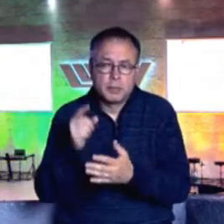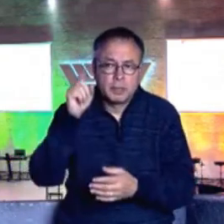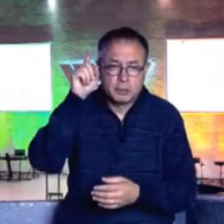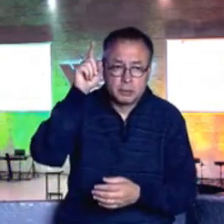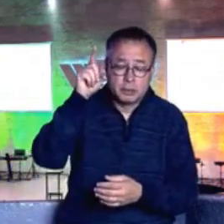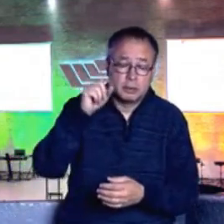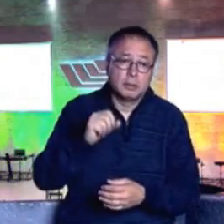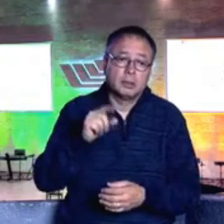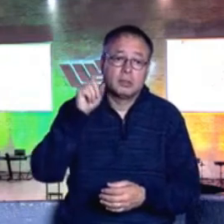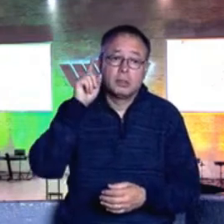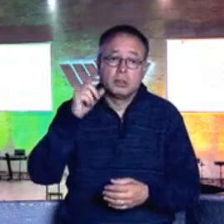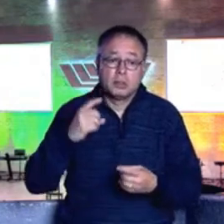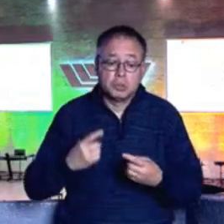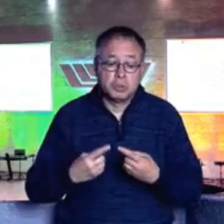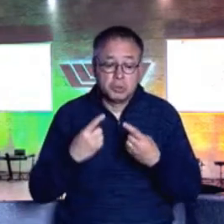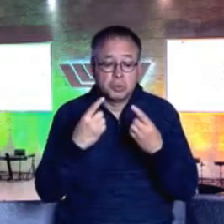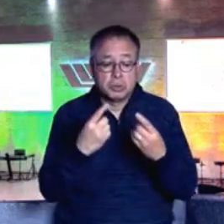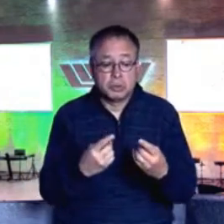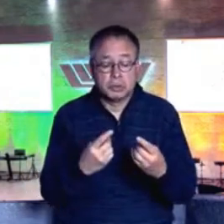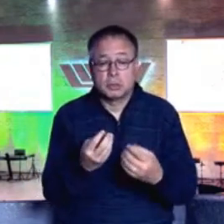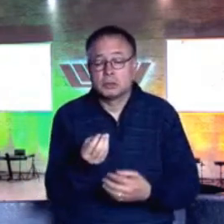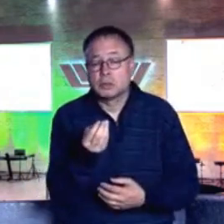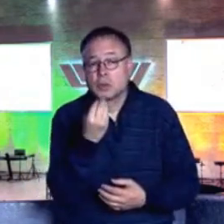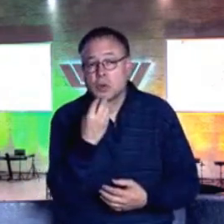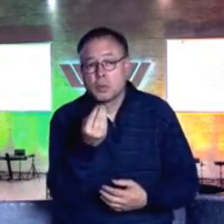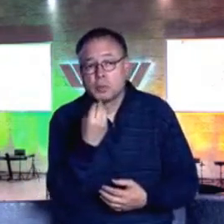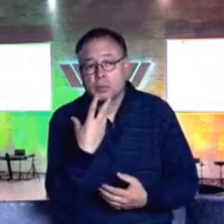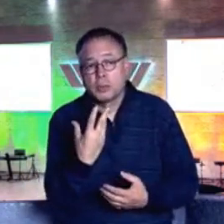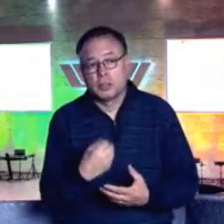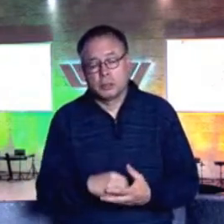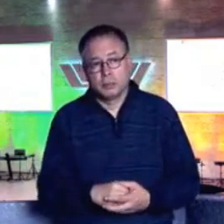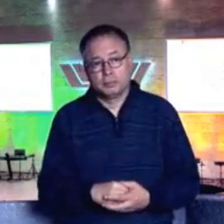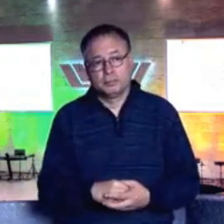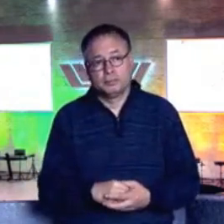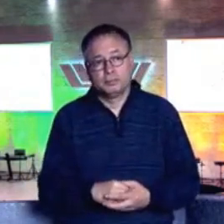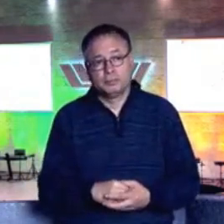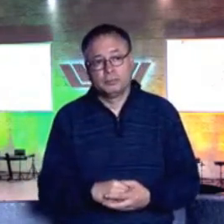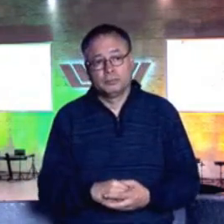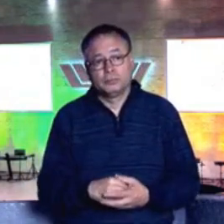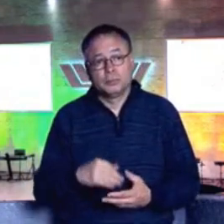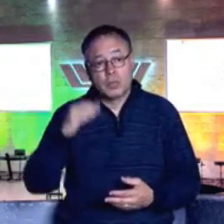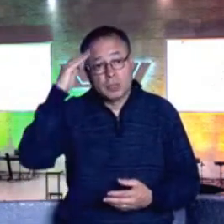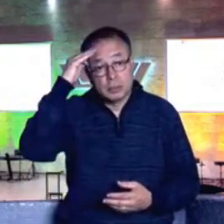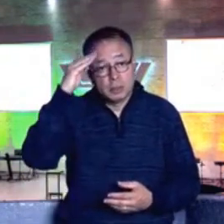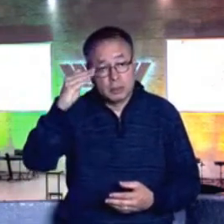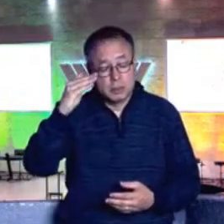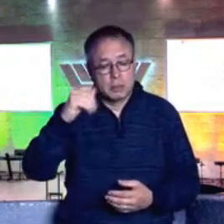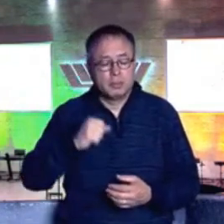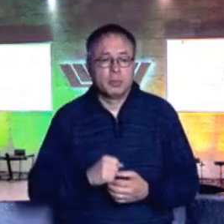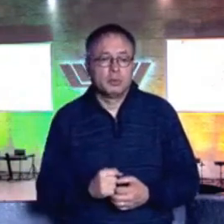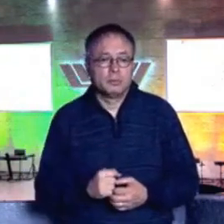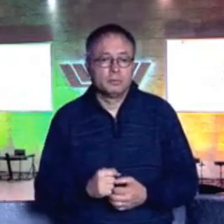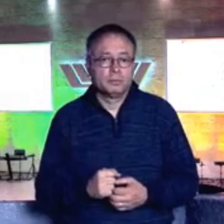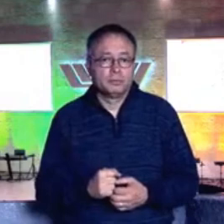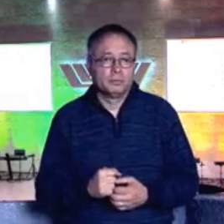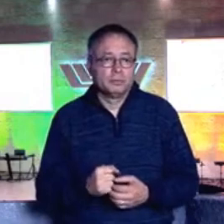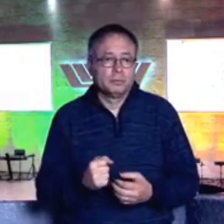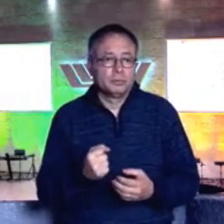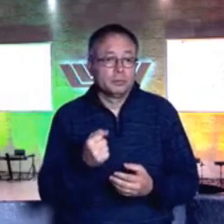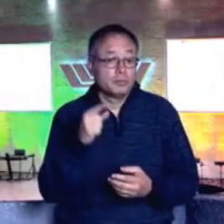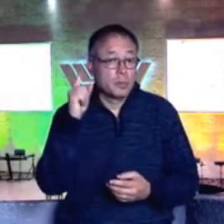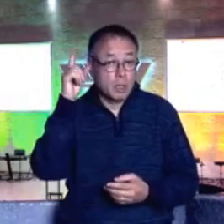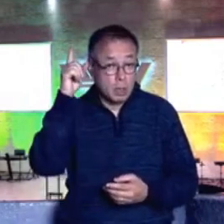das su comida cómo nos do el señor la comida a su tiempo abres tu